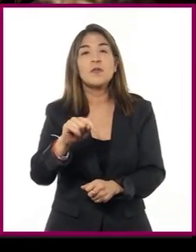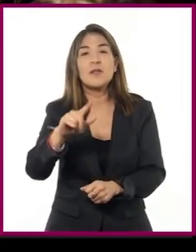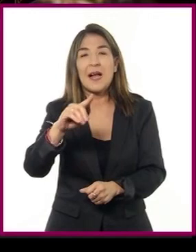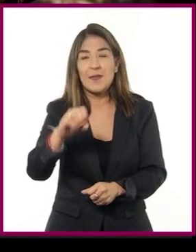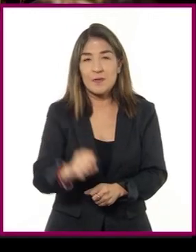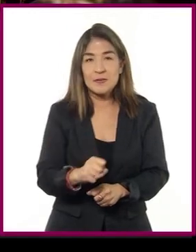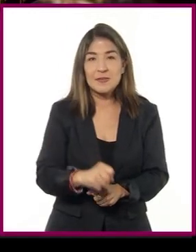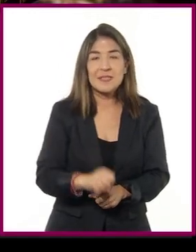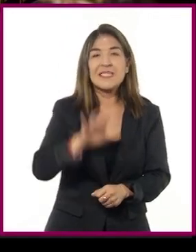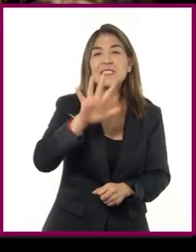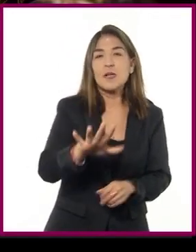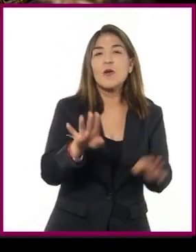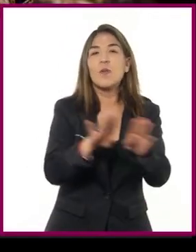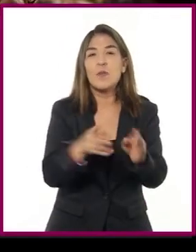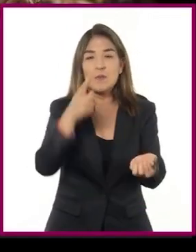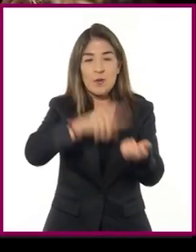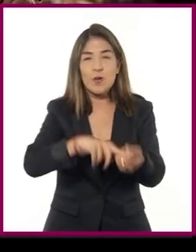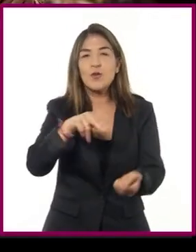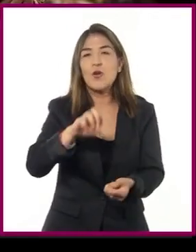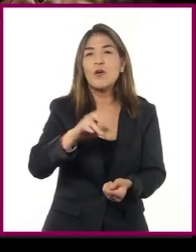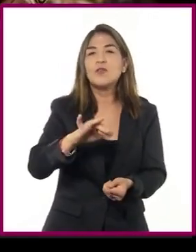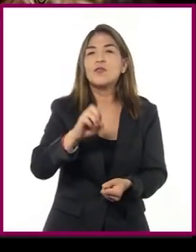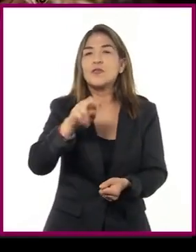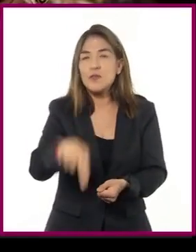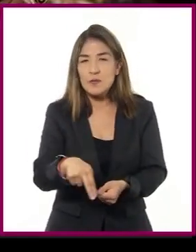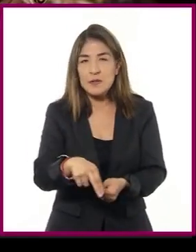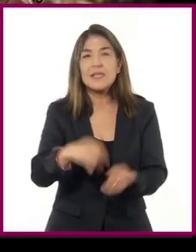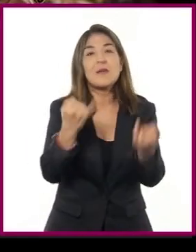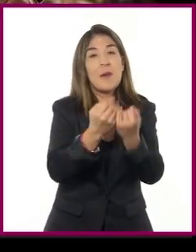5 nociones comunes y